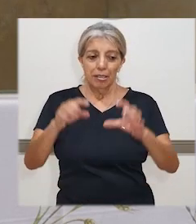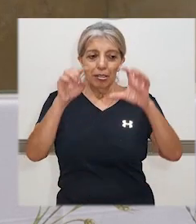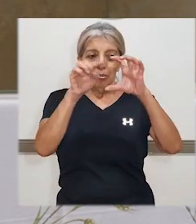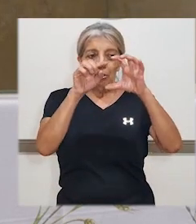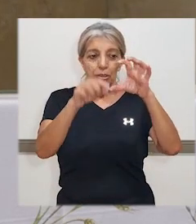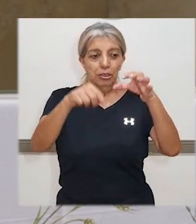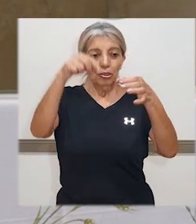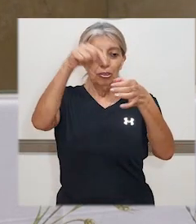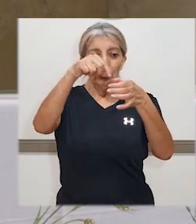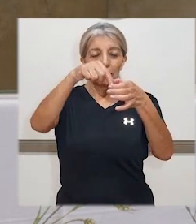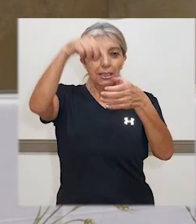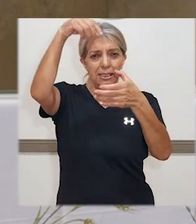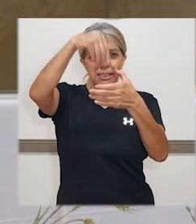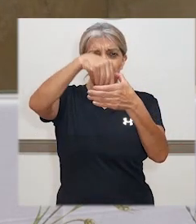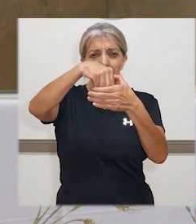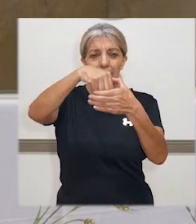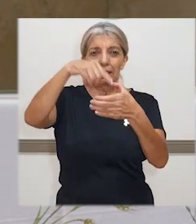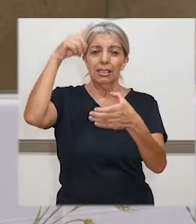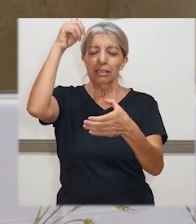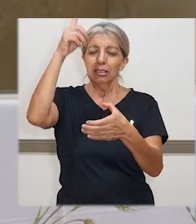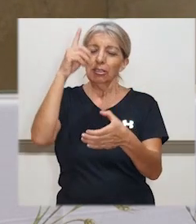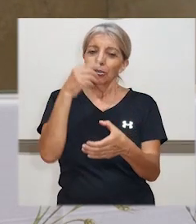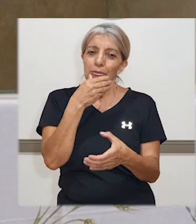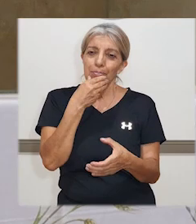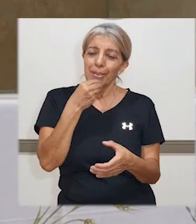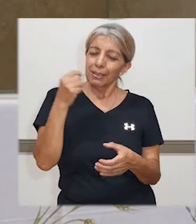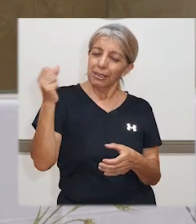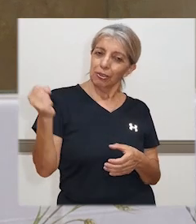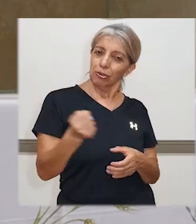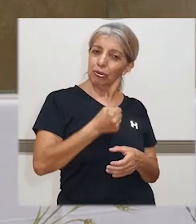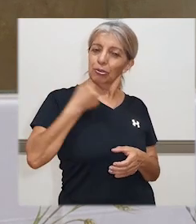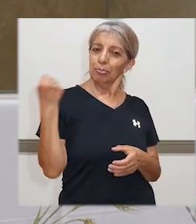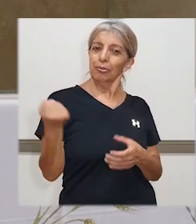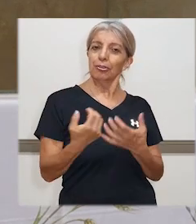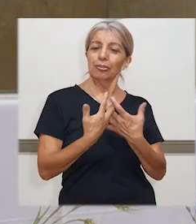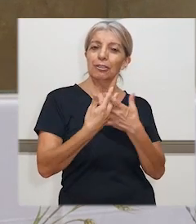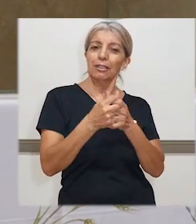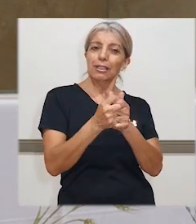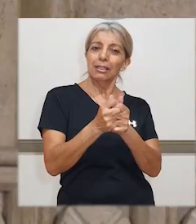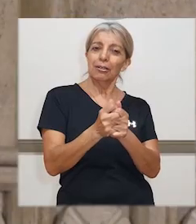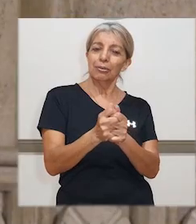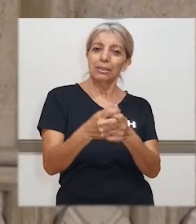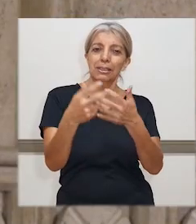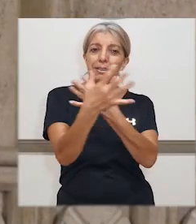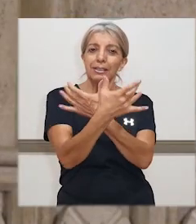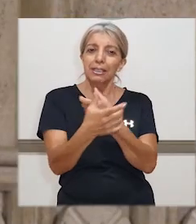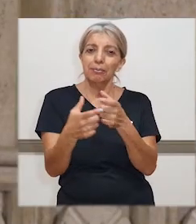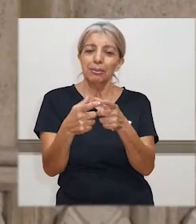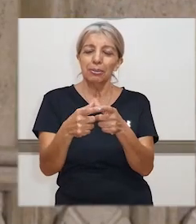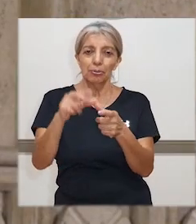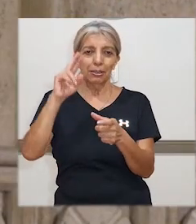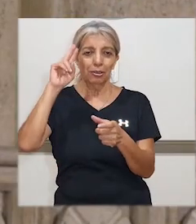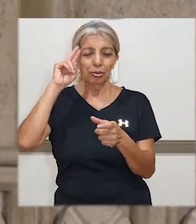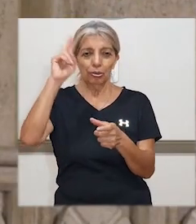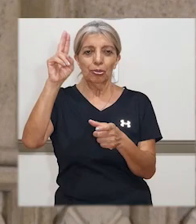Por Cristo, con Él y en Él, a ti Dios Padre omnipotente, en la unidad del Espíritu Santo, todo honor y